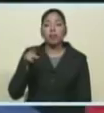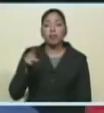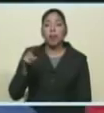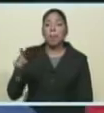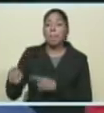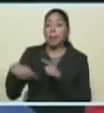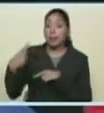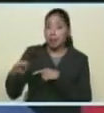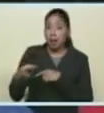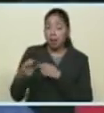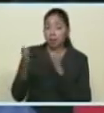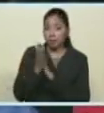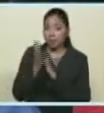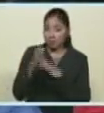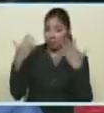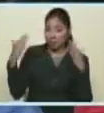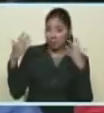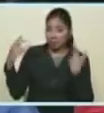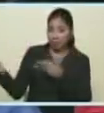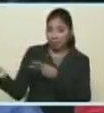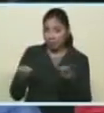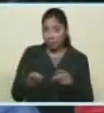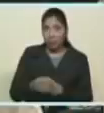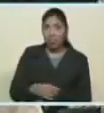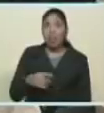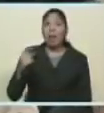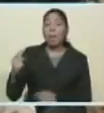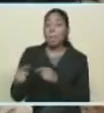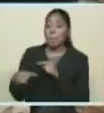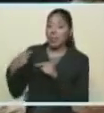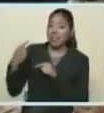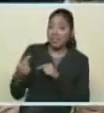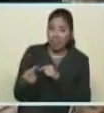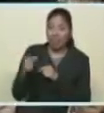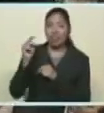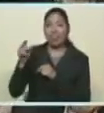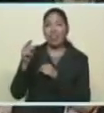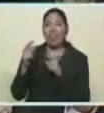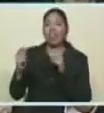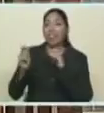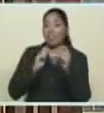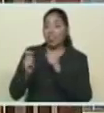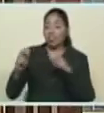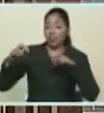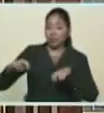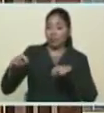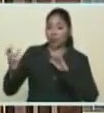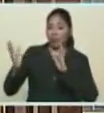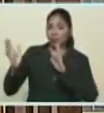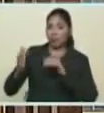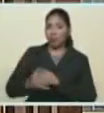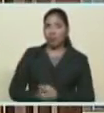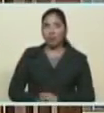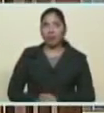tengo entrevista con él en Salvado. Vamos a decir, me salvo en Salvado.